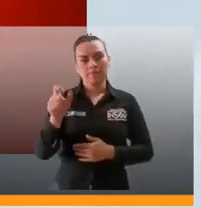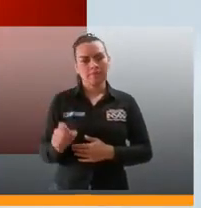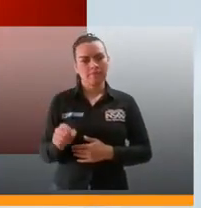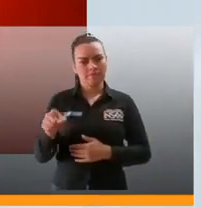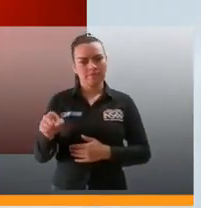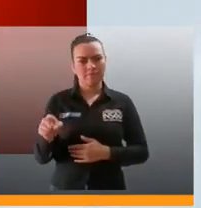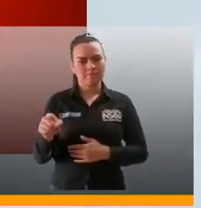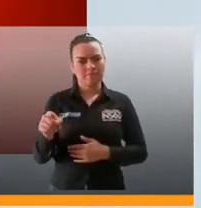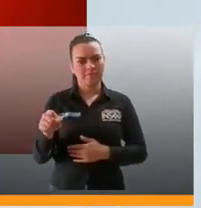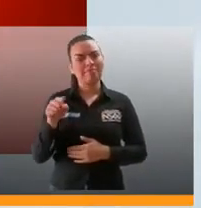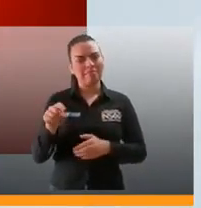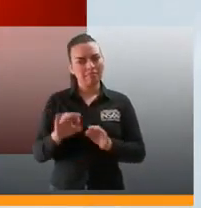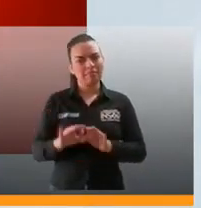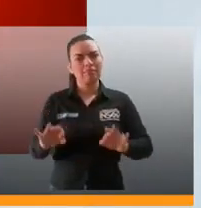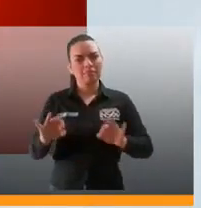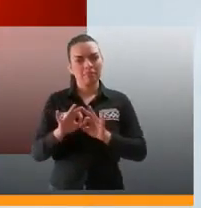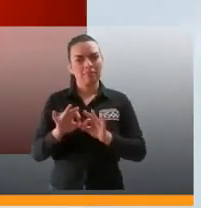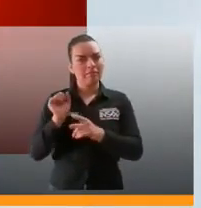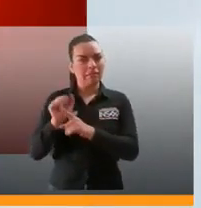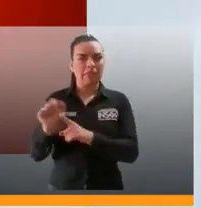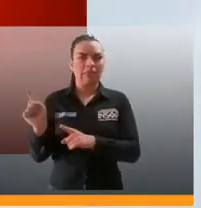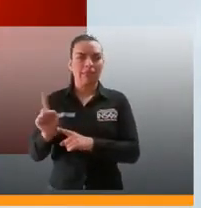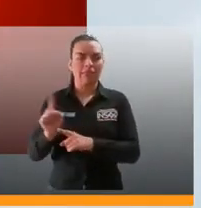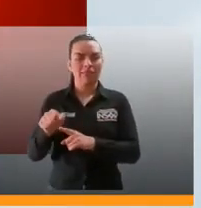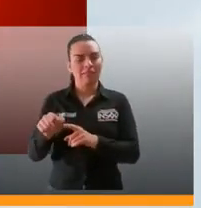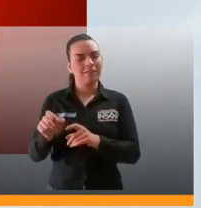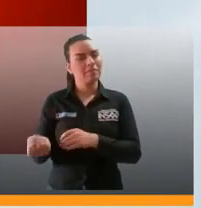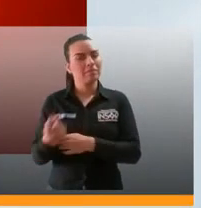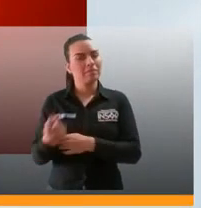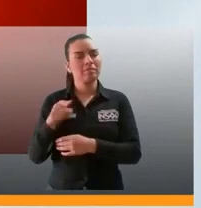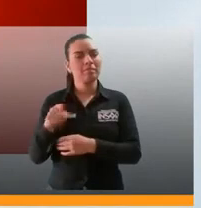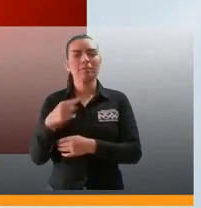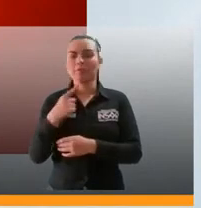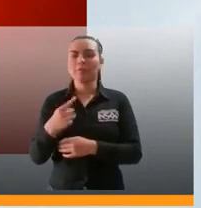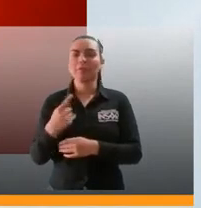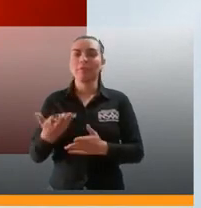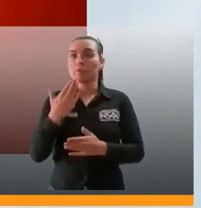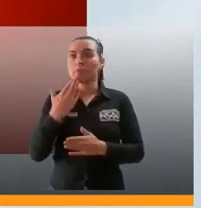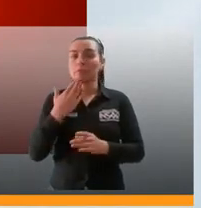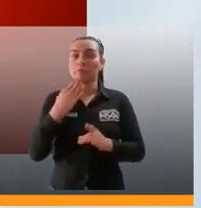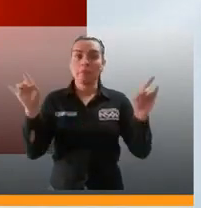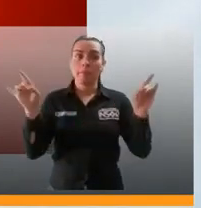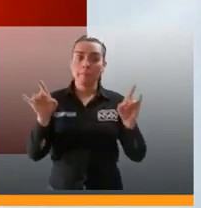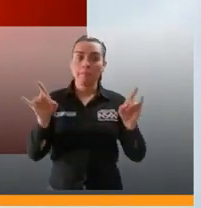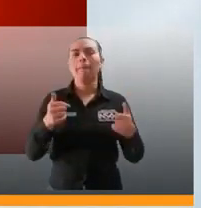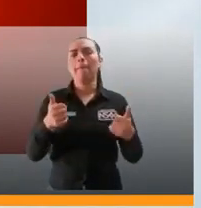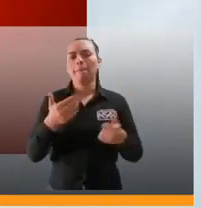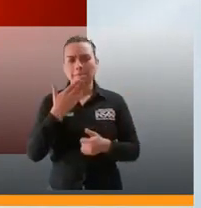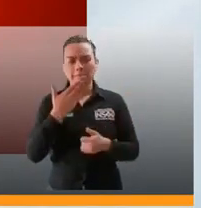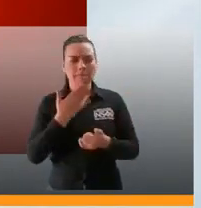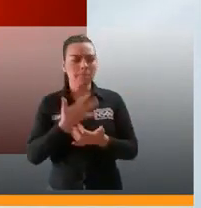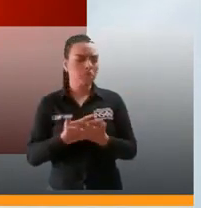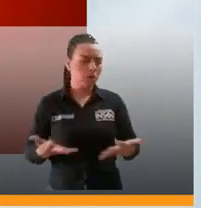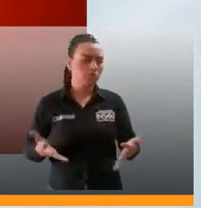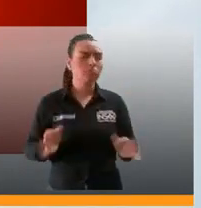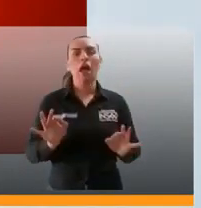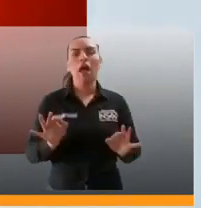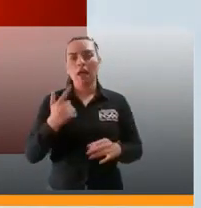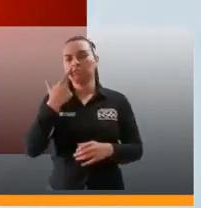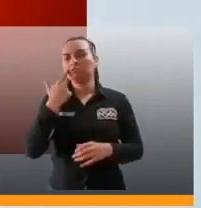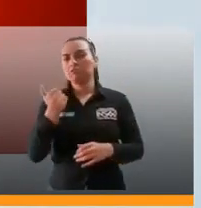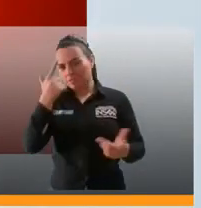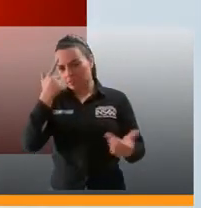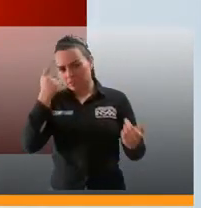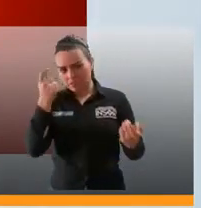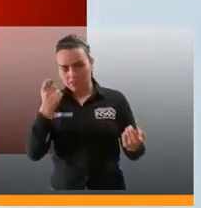dejar pasar y es que dicen, pues mientras hay conexión, hay conectividad y tenemos los recursos, pues rico todas estas estrategias.